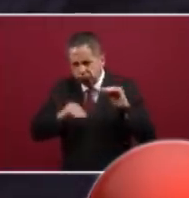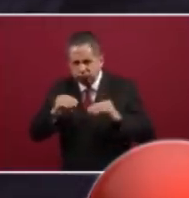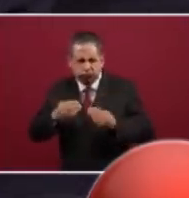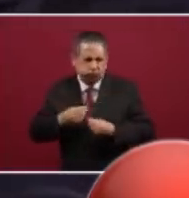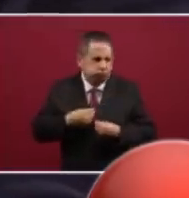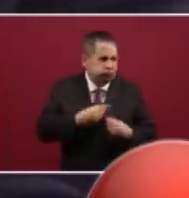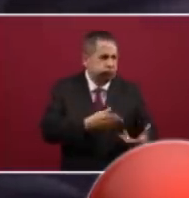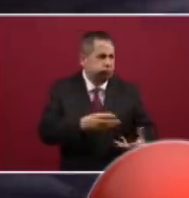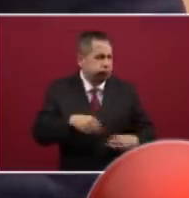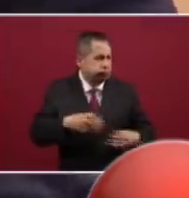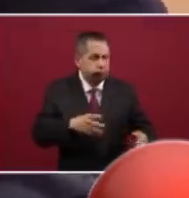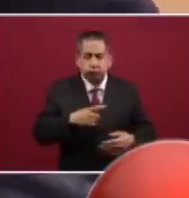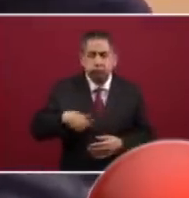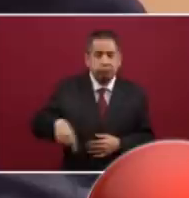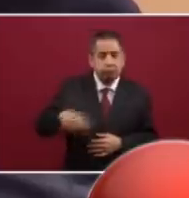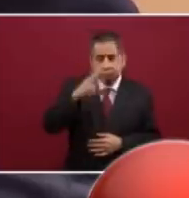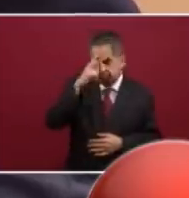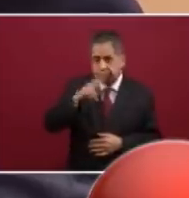para